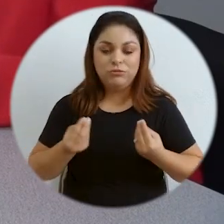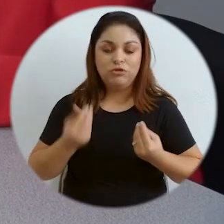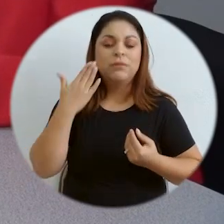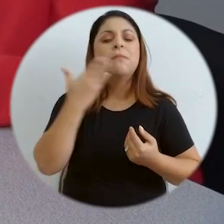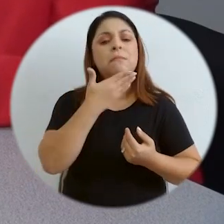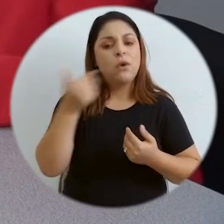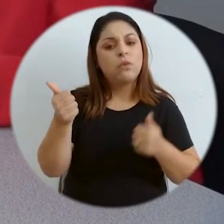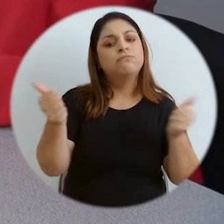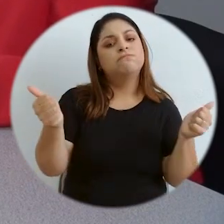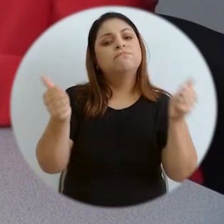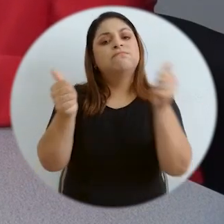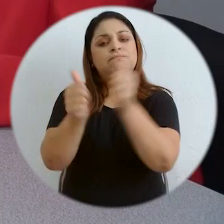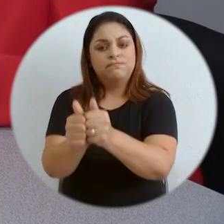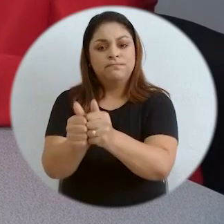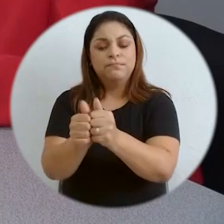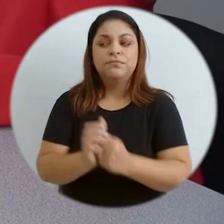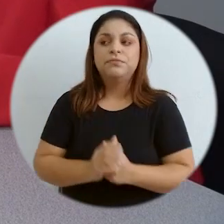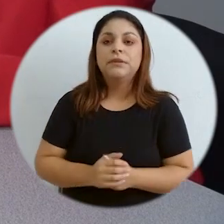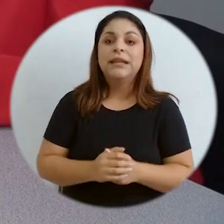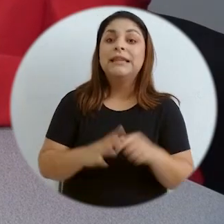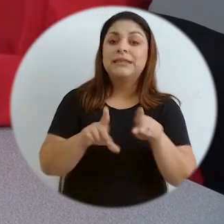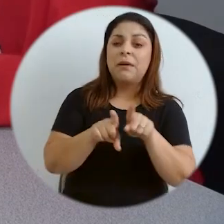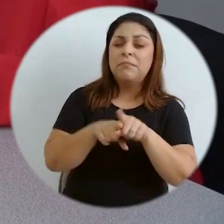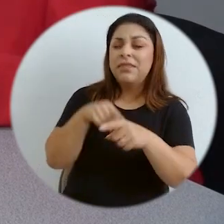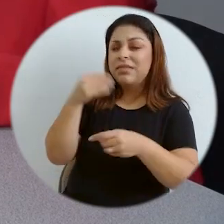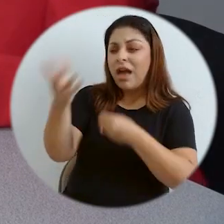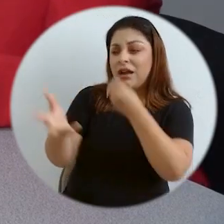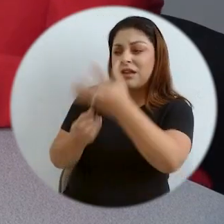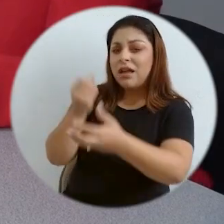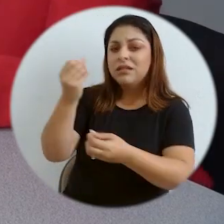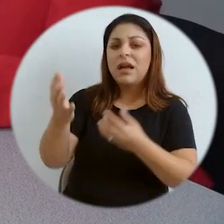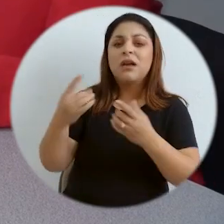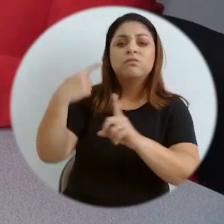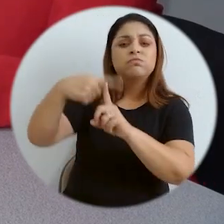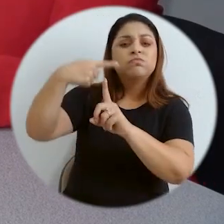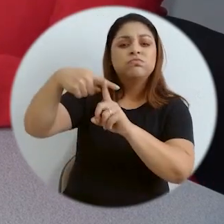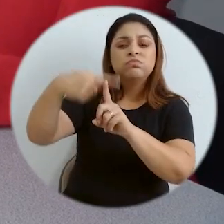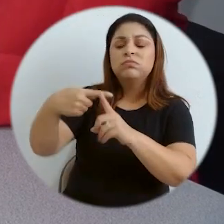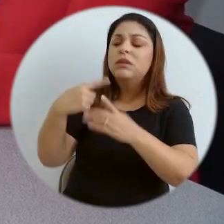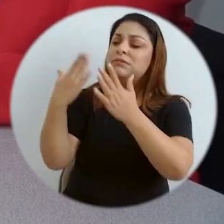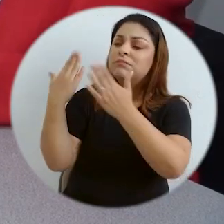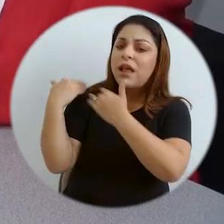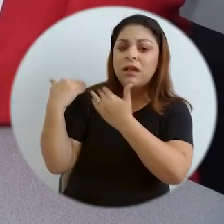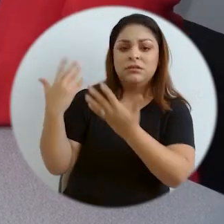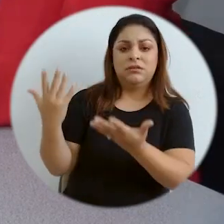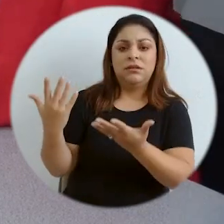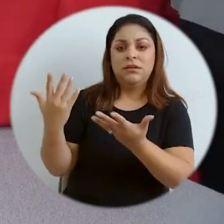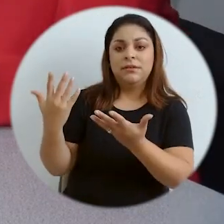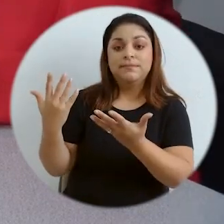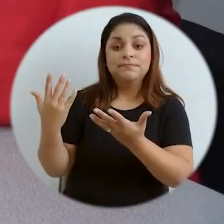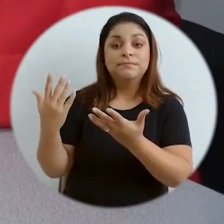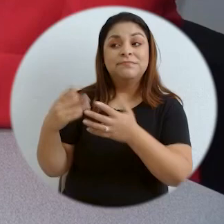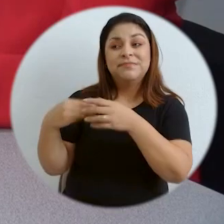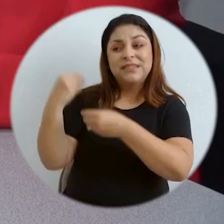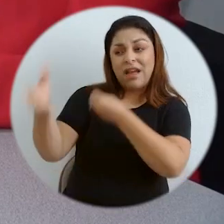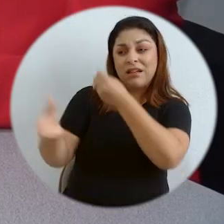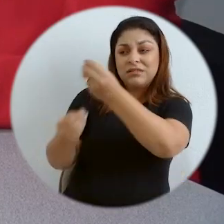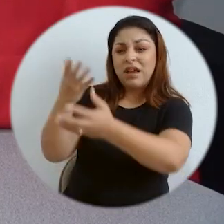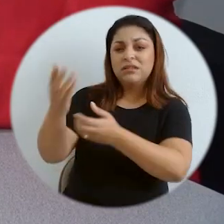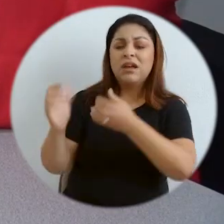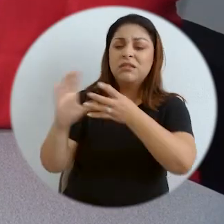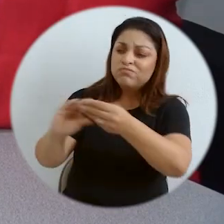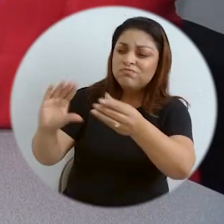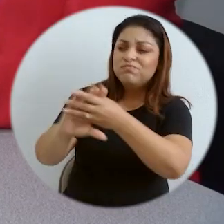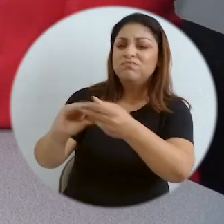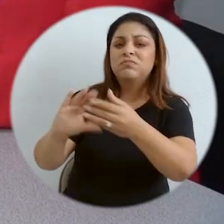proceder. Y esto de brindar esperanza, ¿verdad? Esto es importante de que la persona entienda